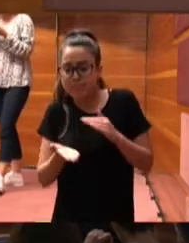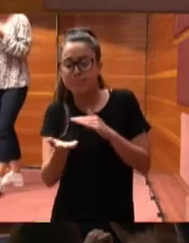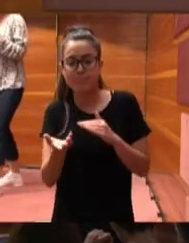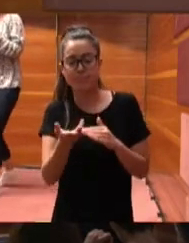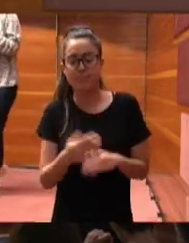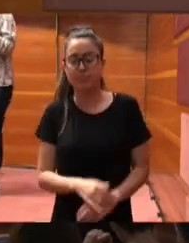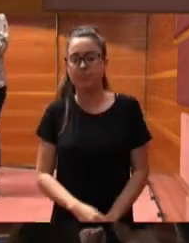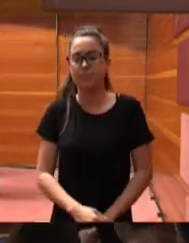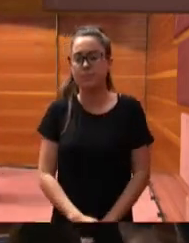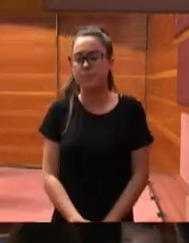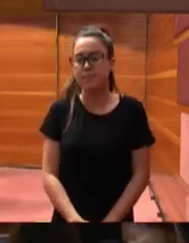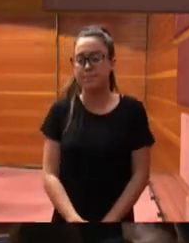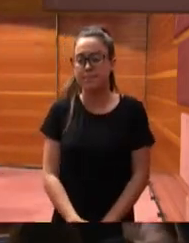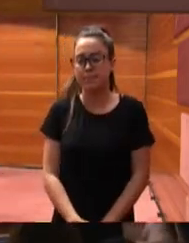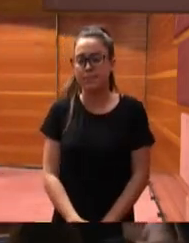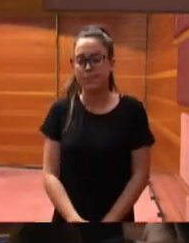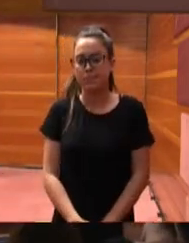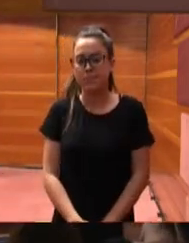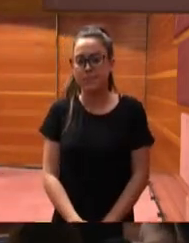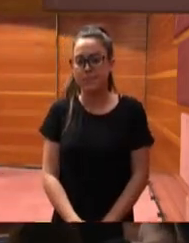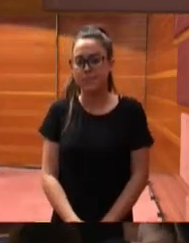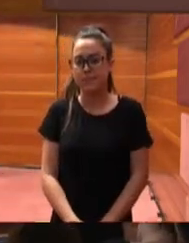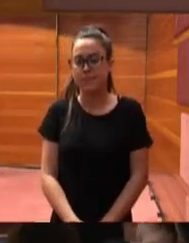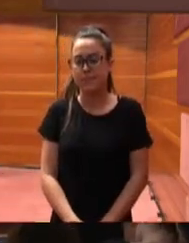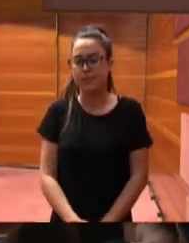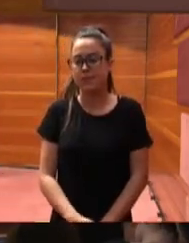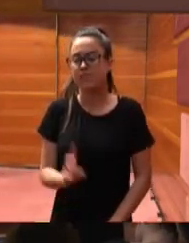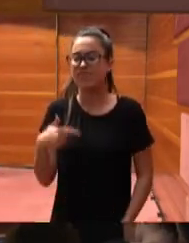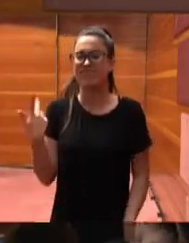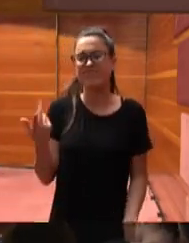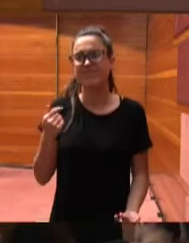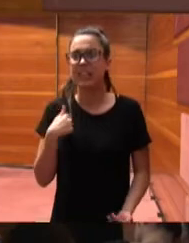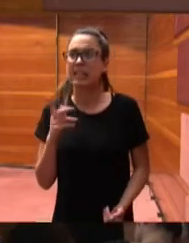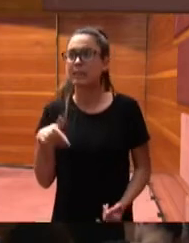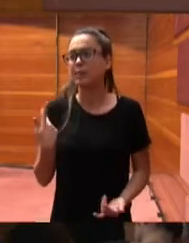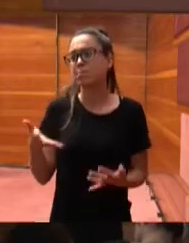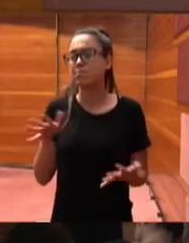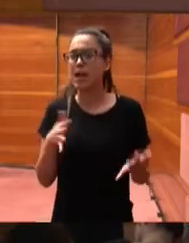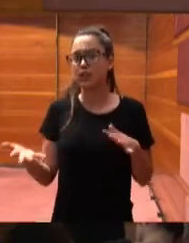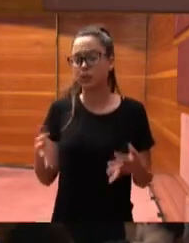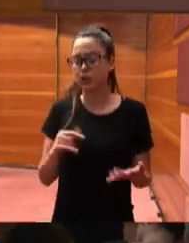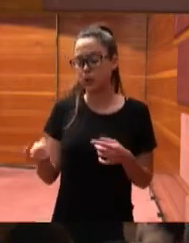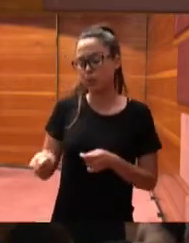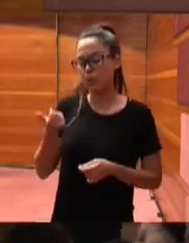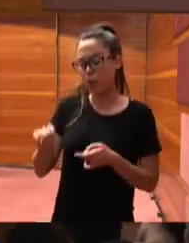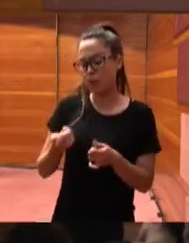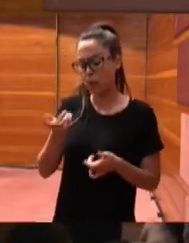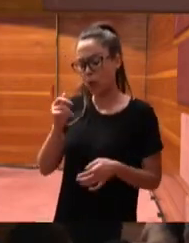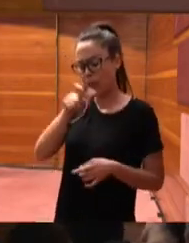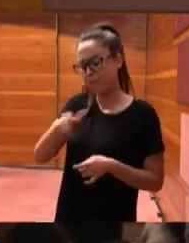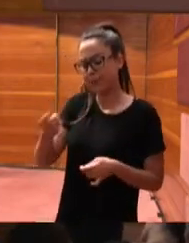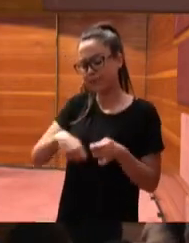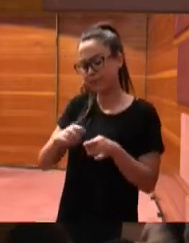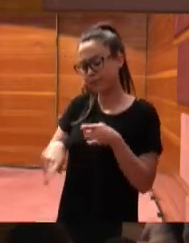Me da exactamente igual que me ofrezca. Entonces, bueno, es que más o menos yo me estoy acercando a él y le voy a